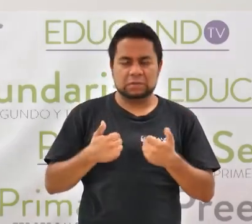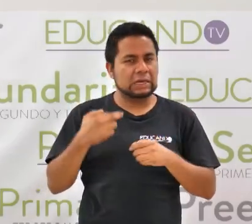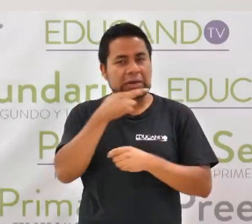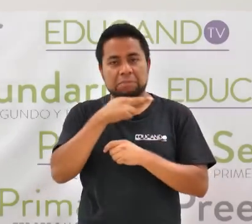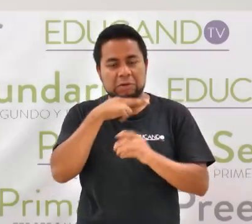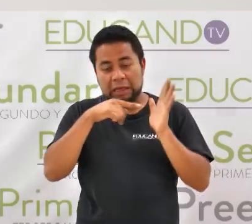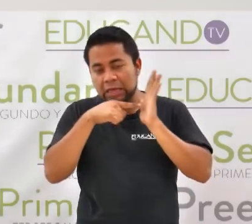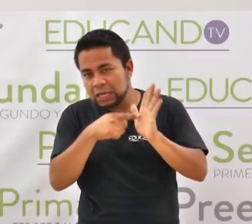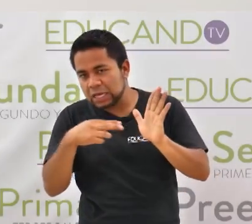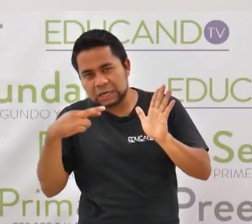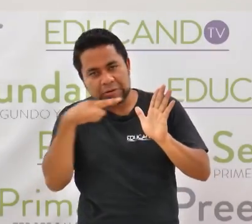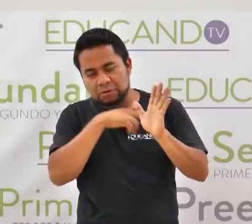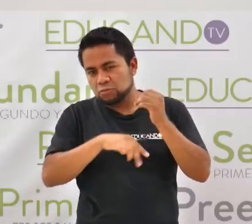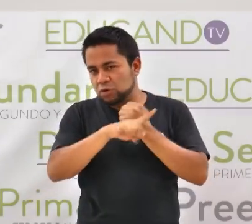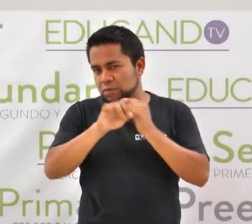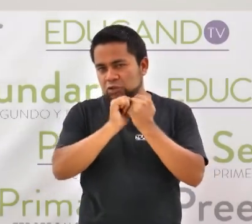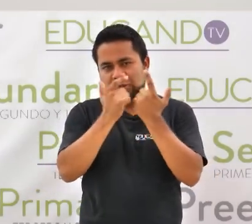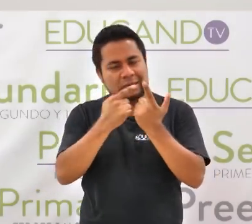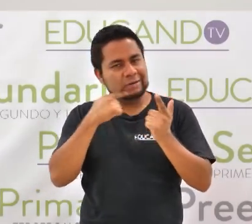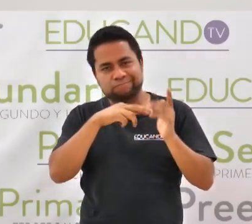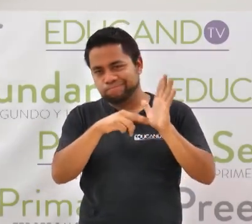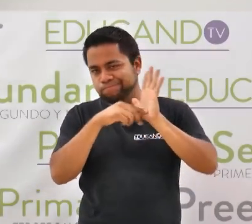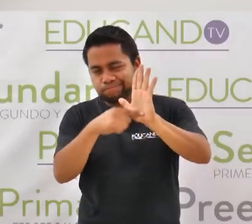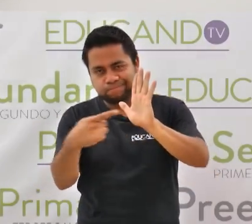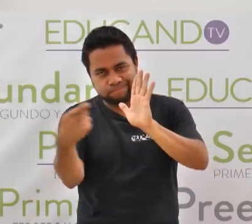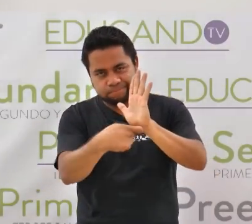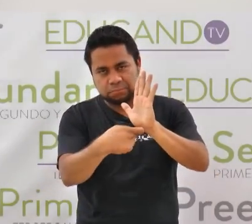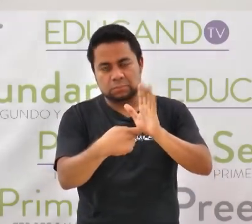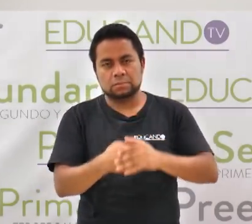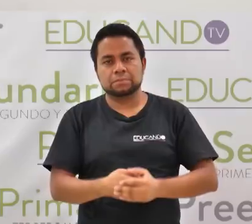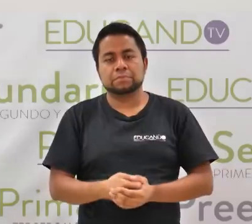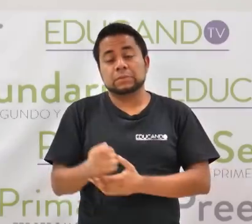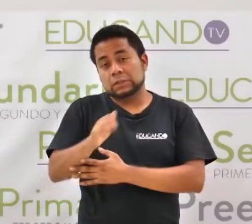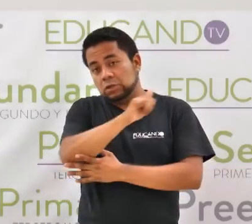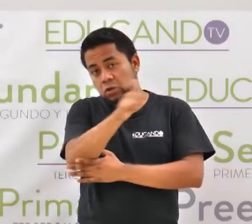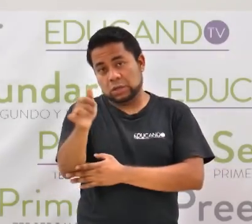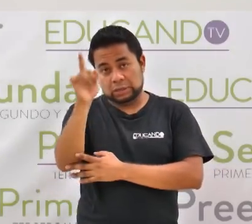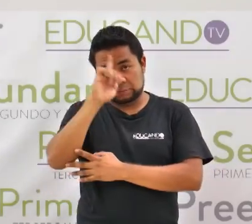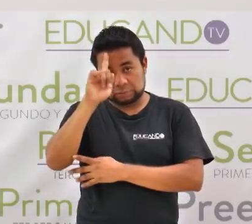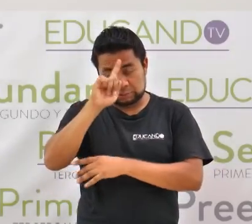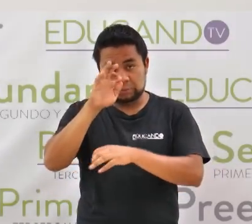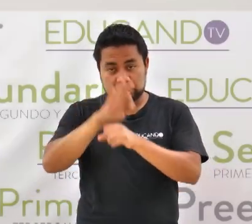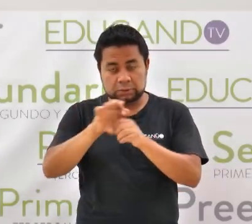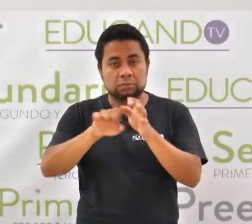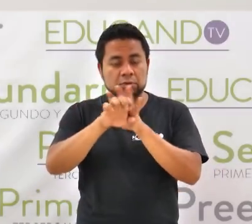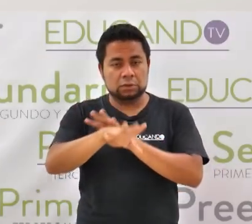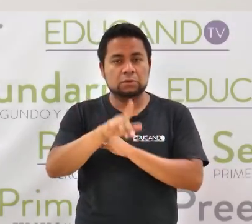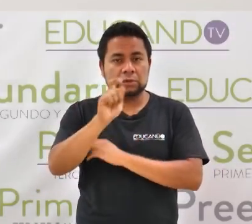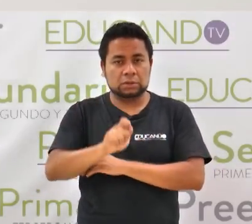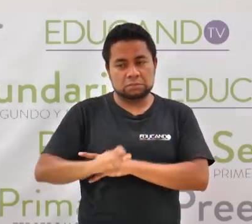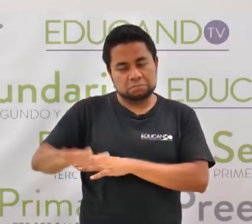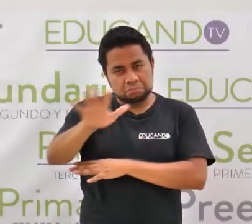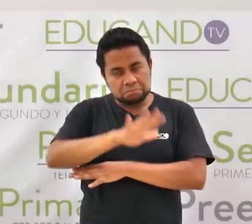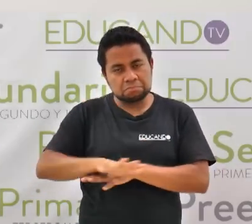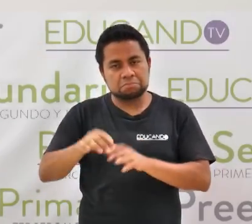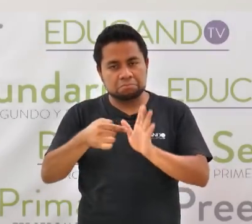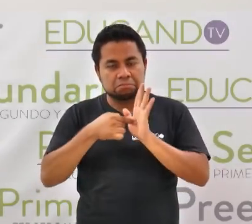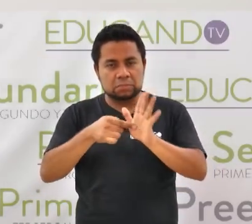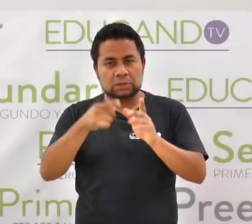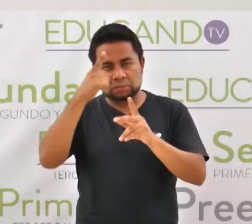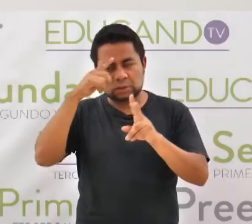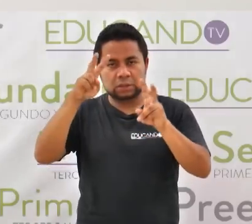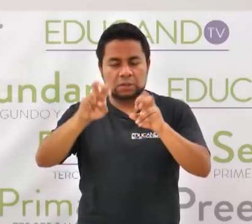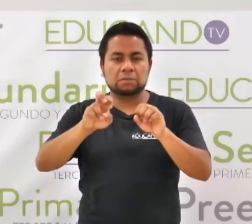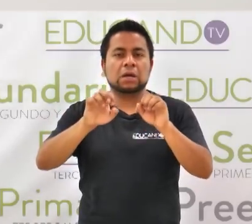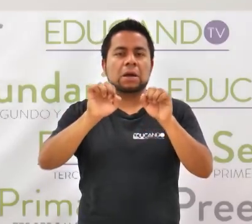que presentar rápidamente. Otra sugerencia es, ustedes van a presentar